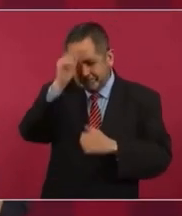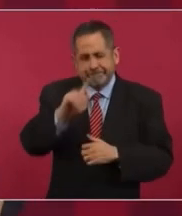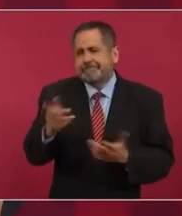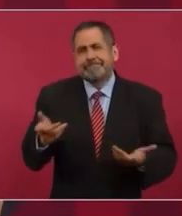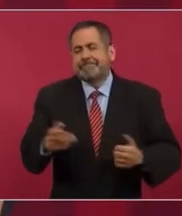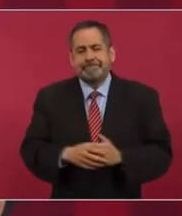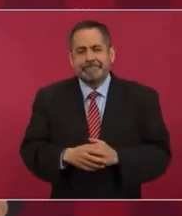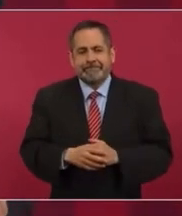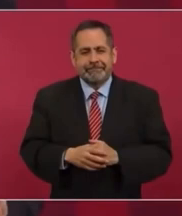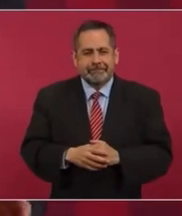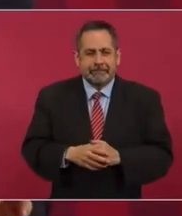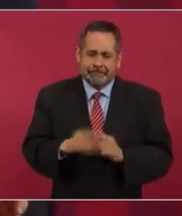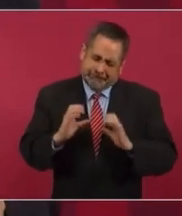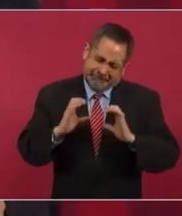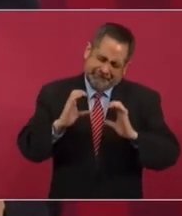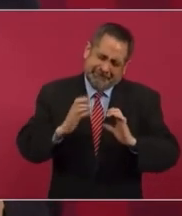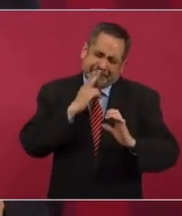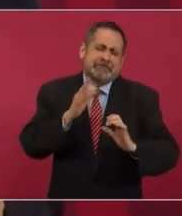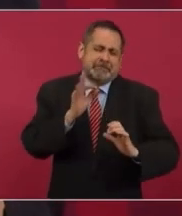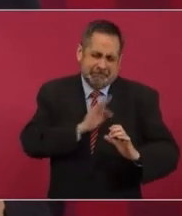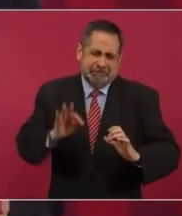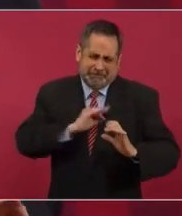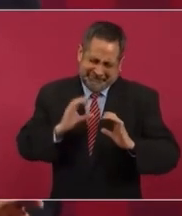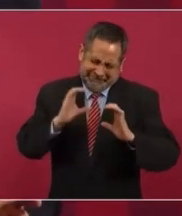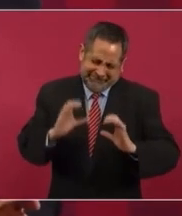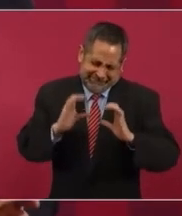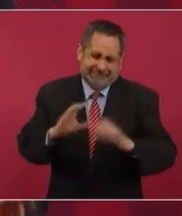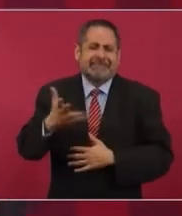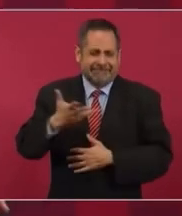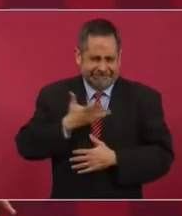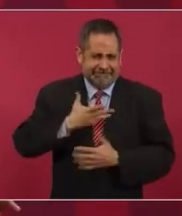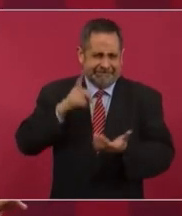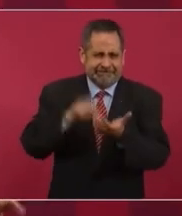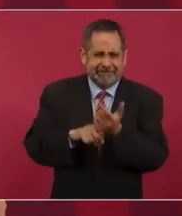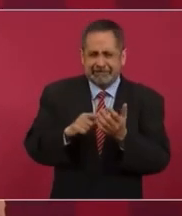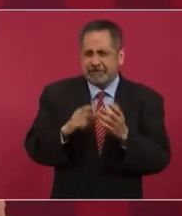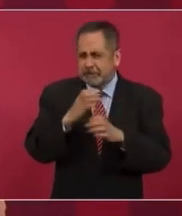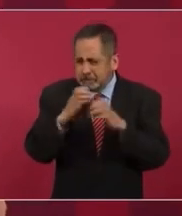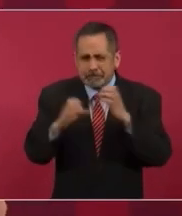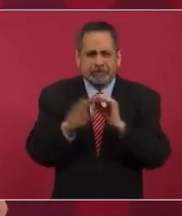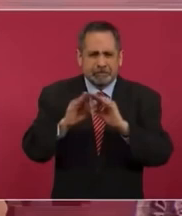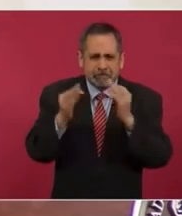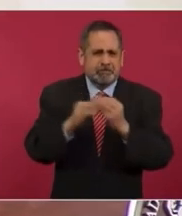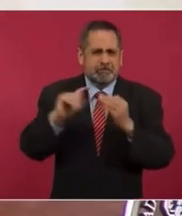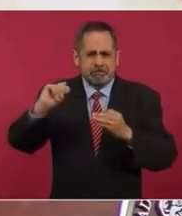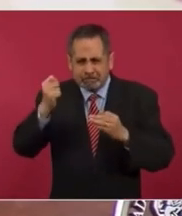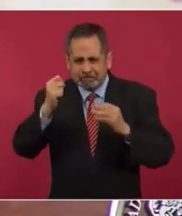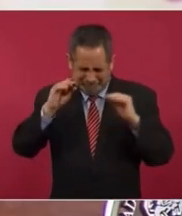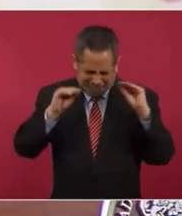porque se cuida. Ay, ya ay, tengo pena ajena. Medios, ya hay